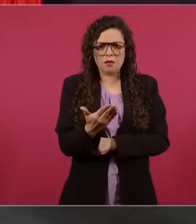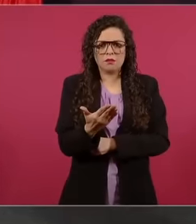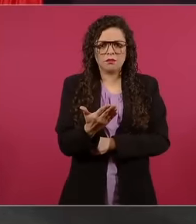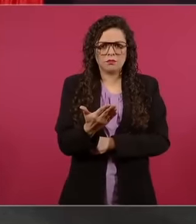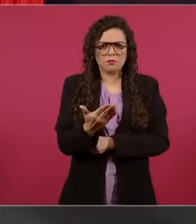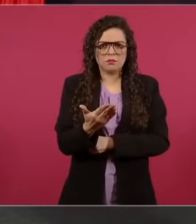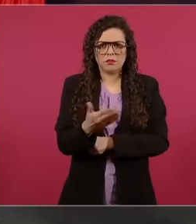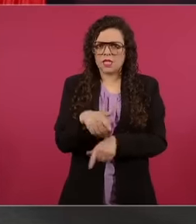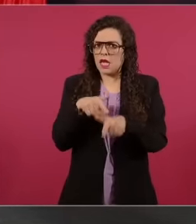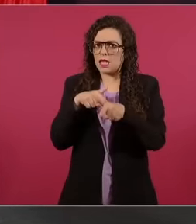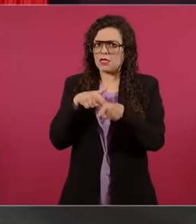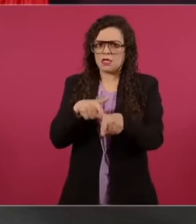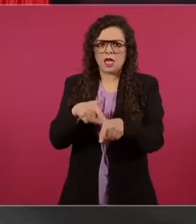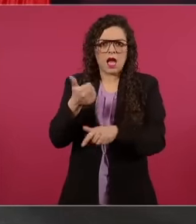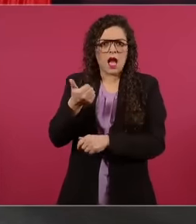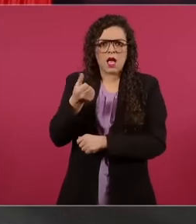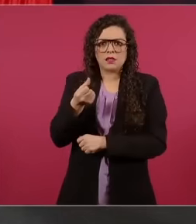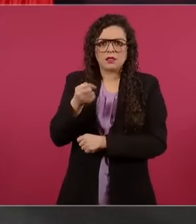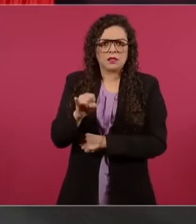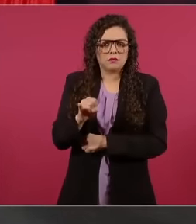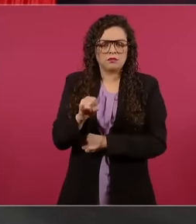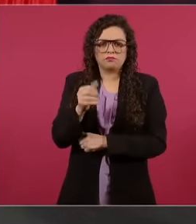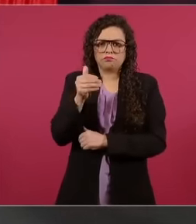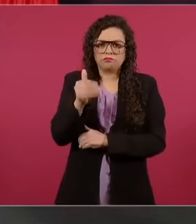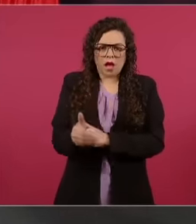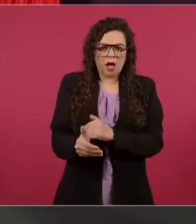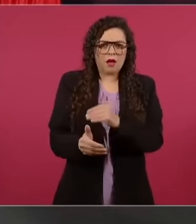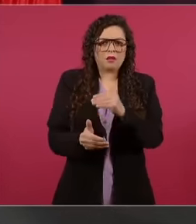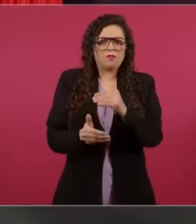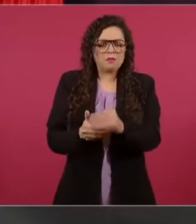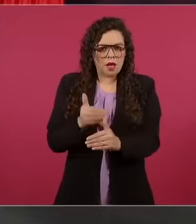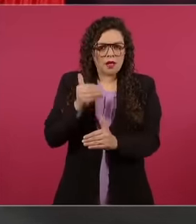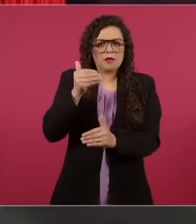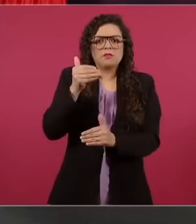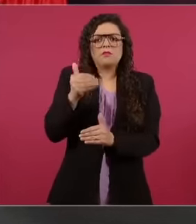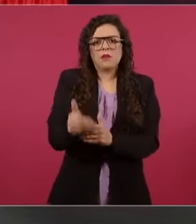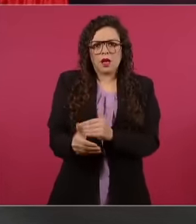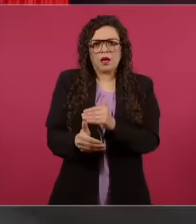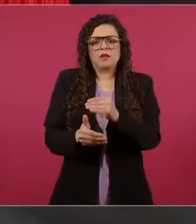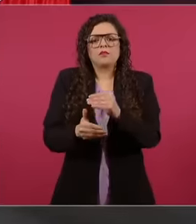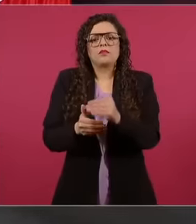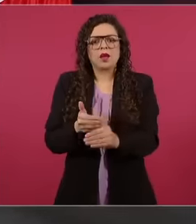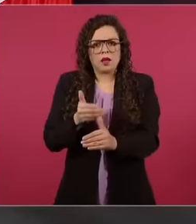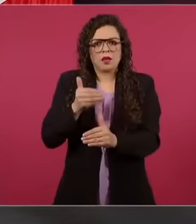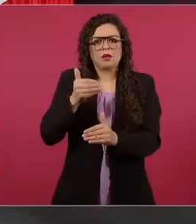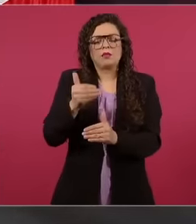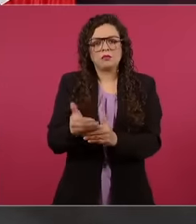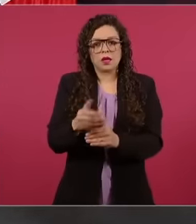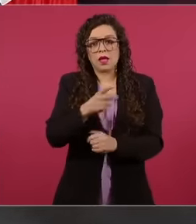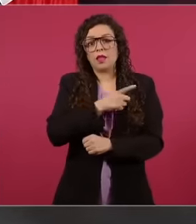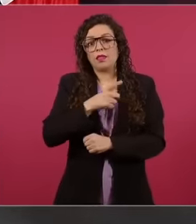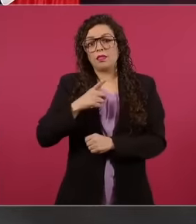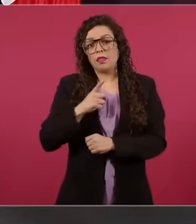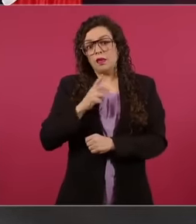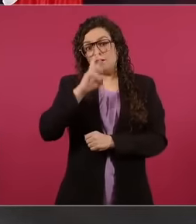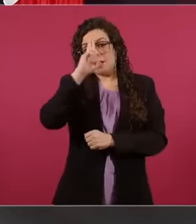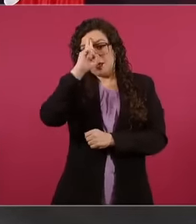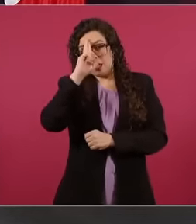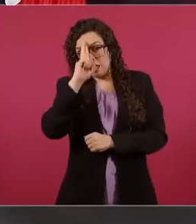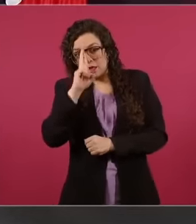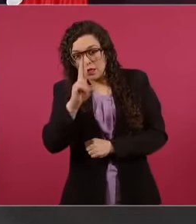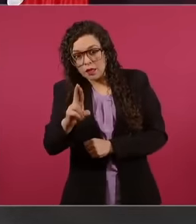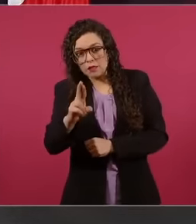su curso y que se respete el derecho a disentir, a la